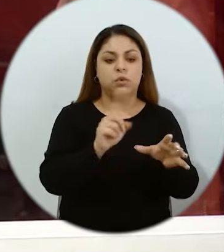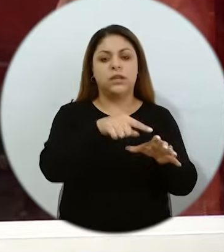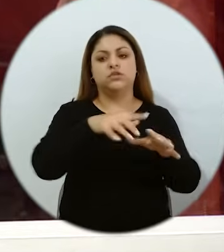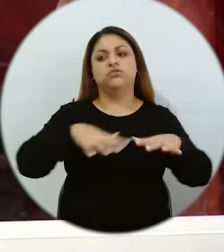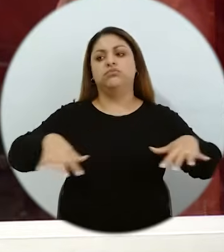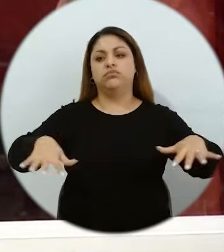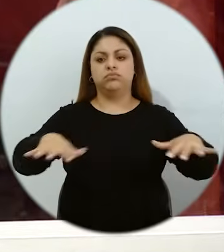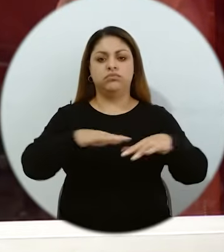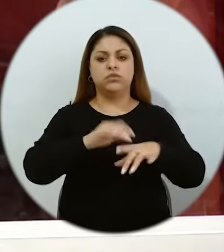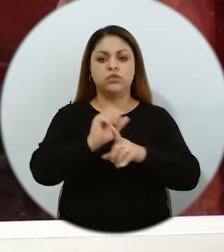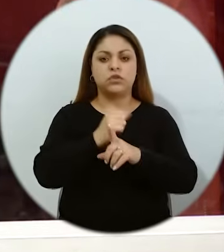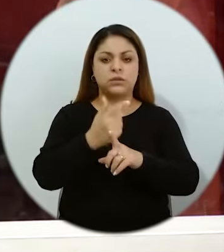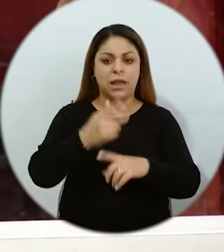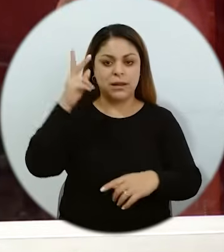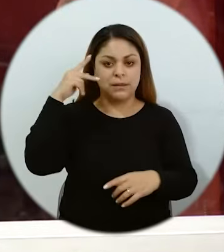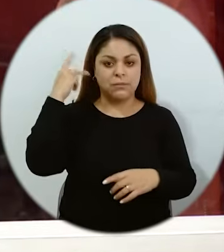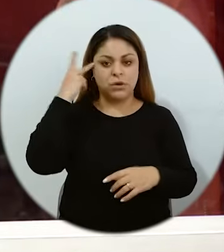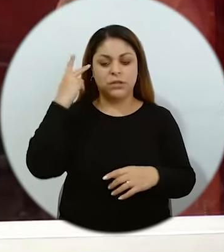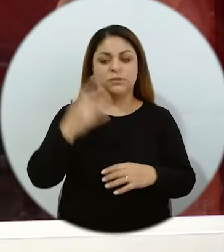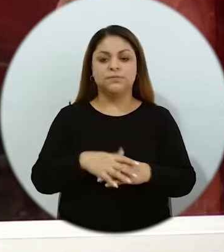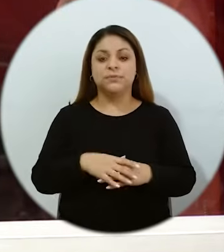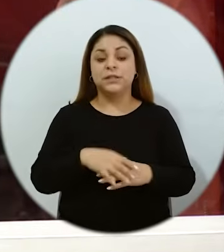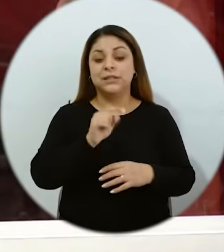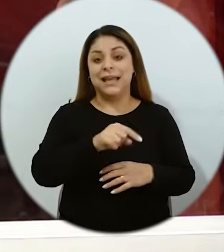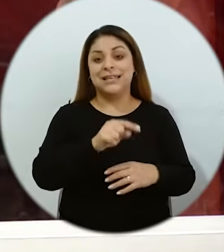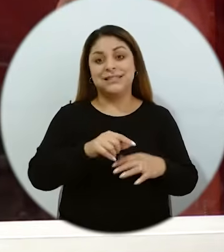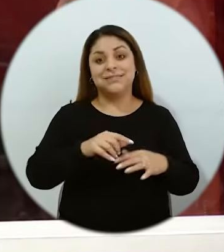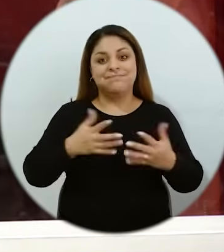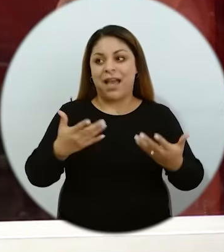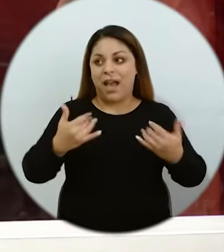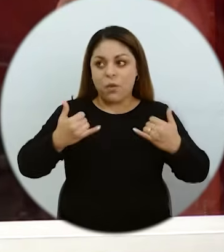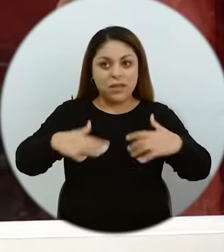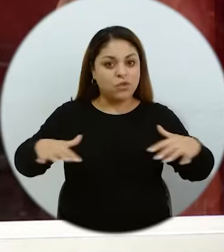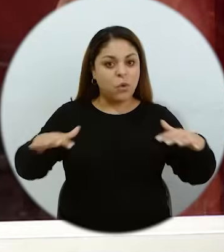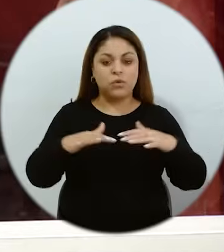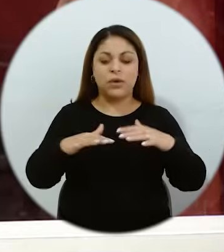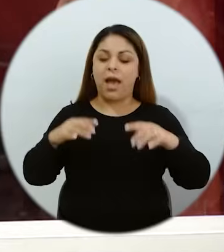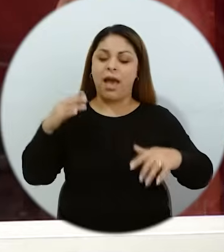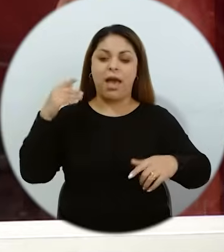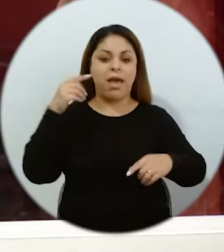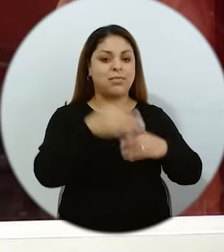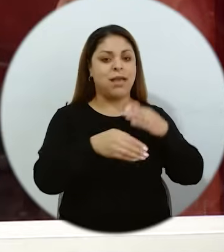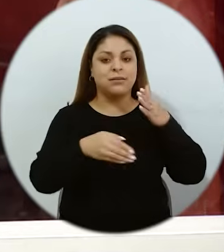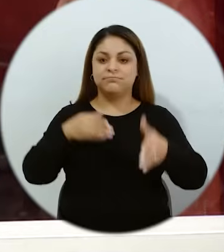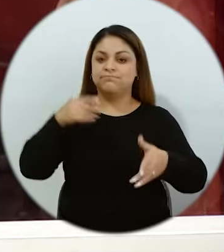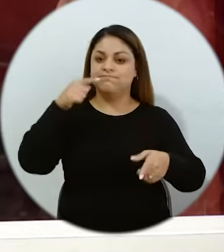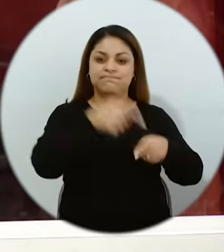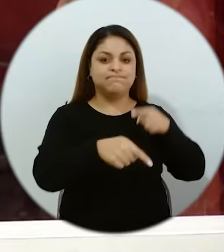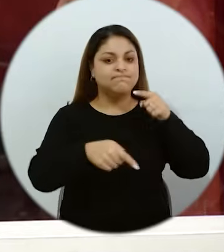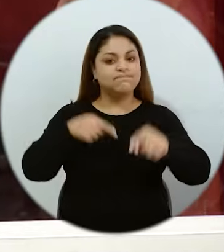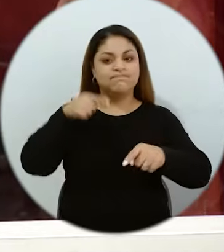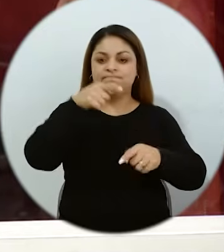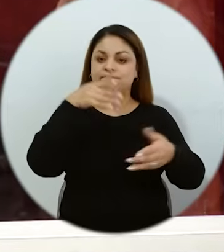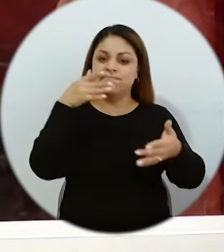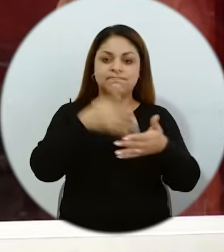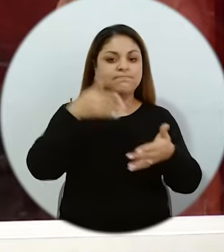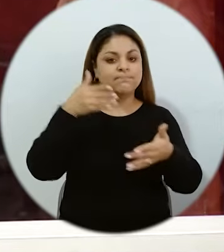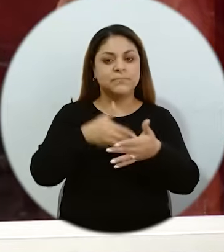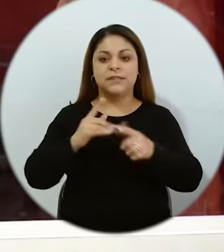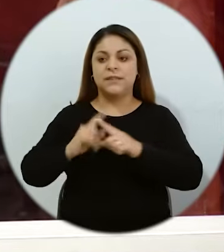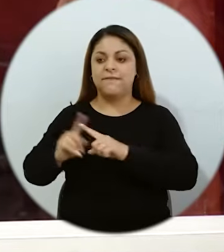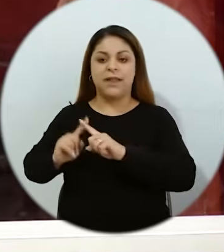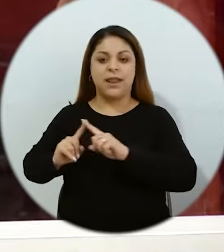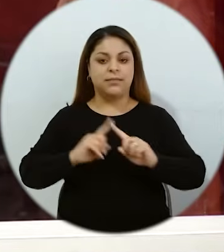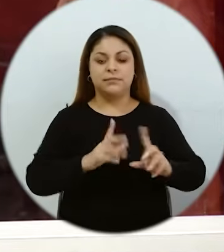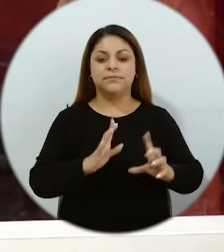entorno social y político, y en este caso es un entorno de ataques de diferentes frentes.